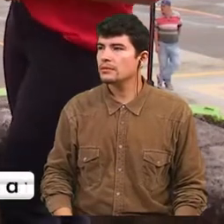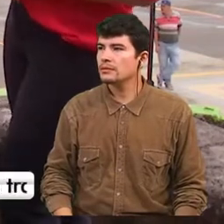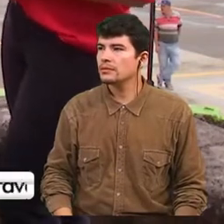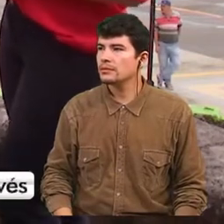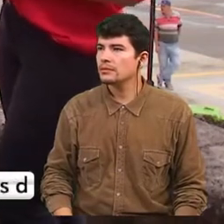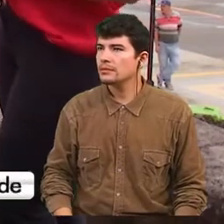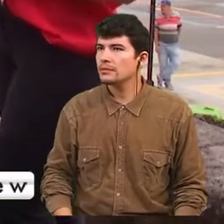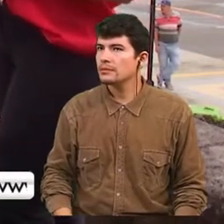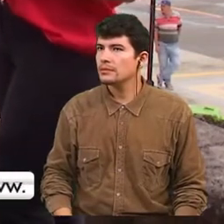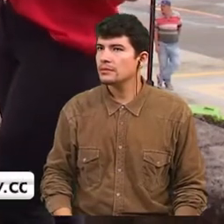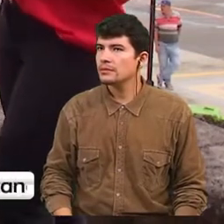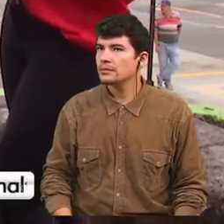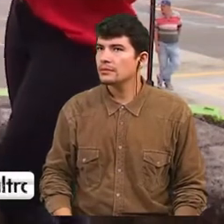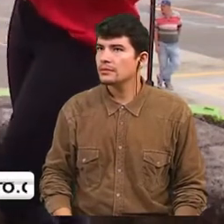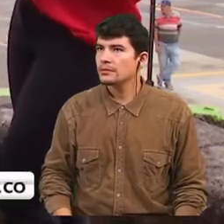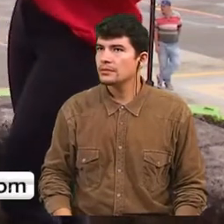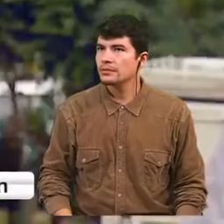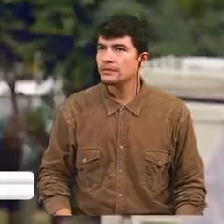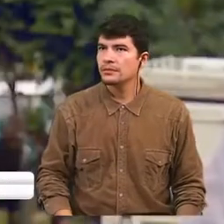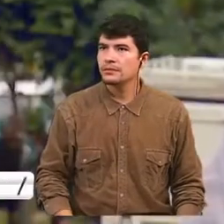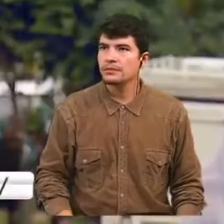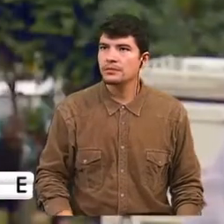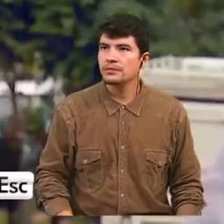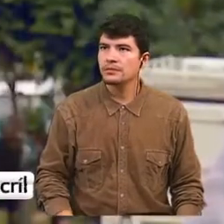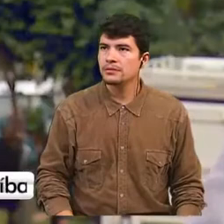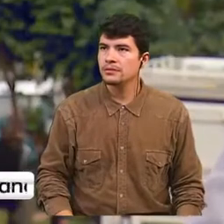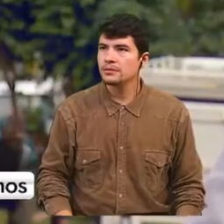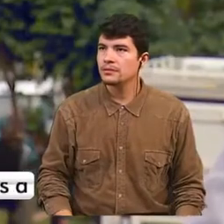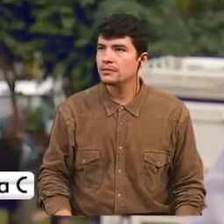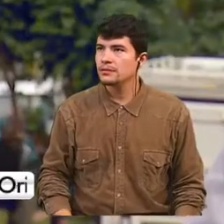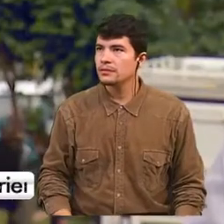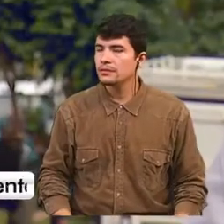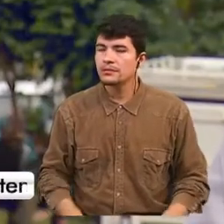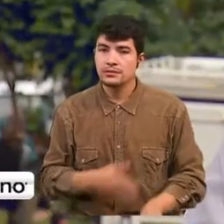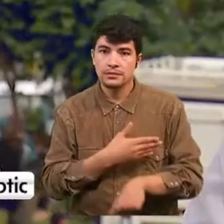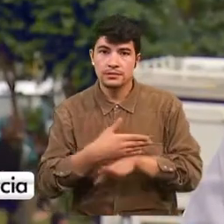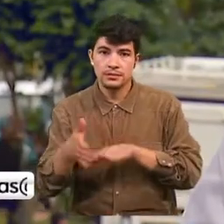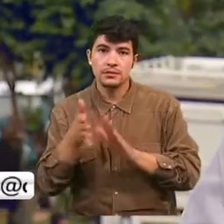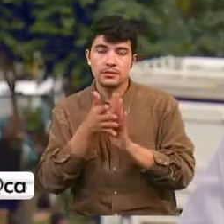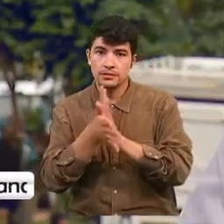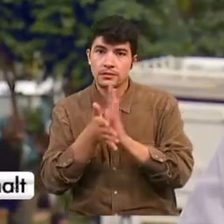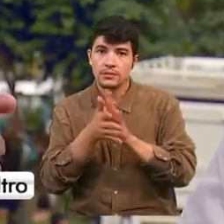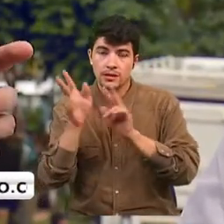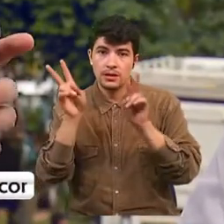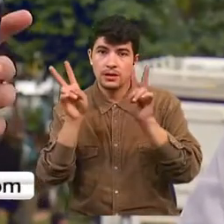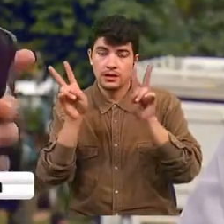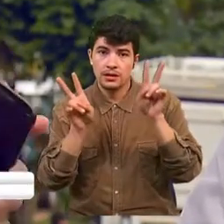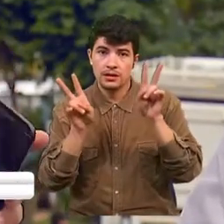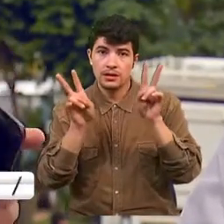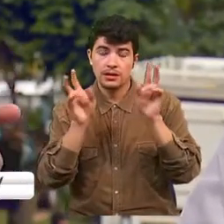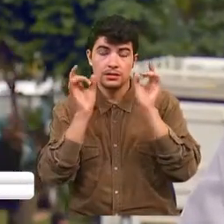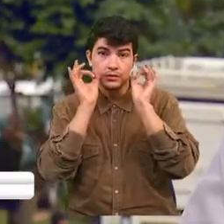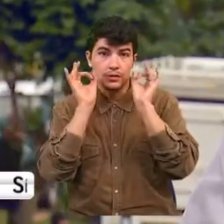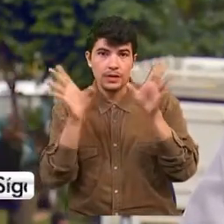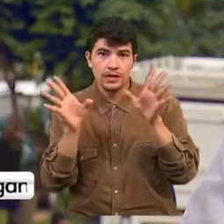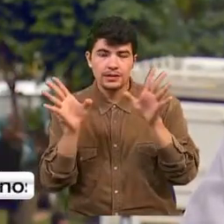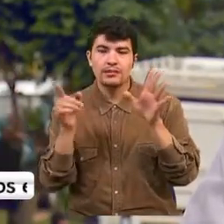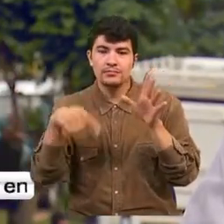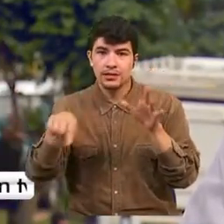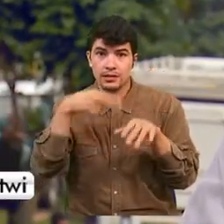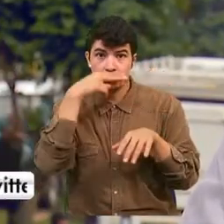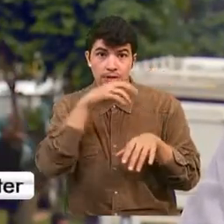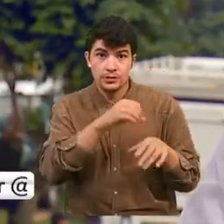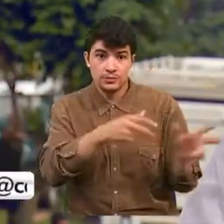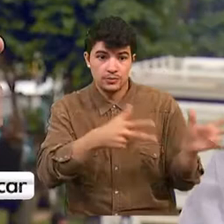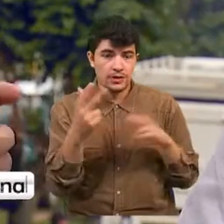una sorpresa, John. Es que precisamente Puente Nacional es la cuna de la guabina santandereana. Y los niños de Puente Nacional y los